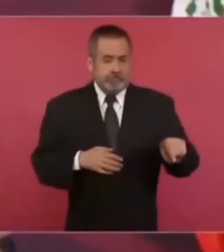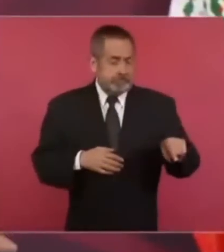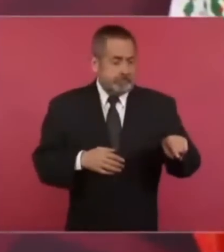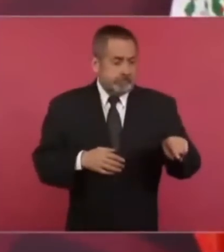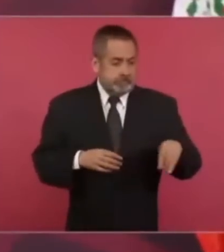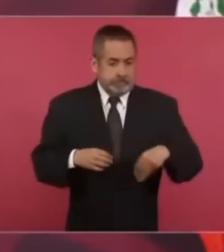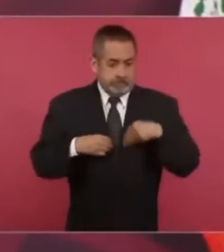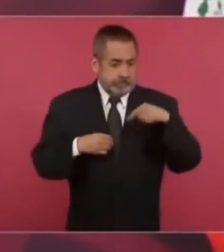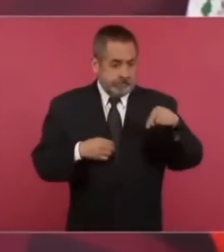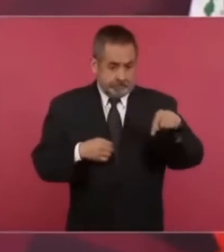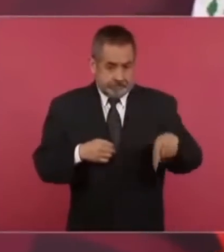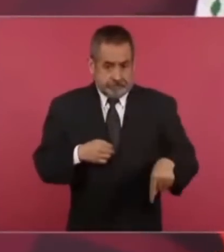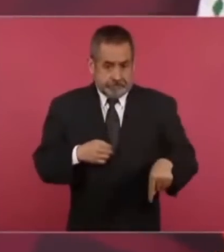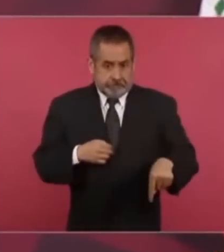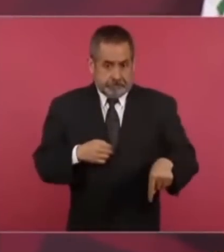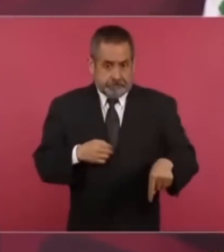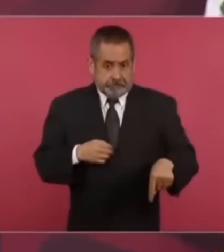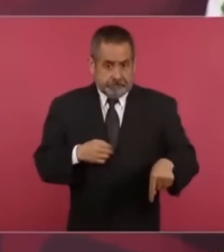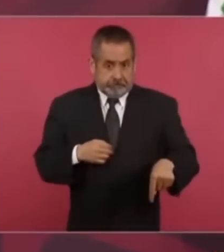para